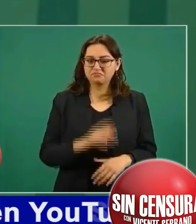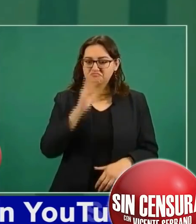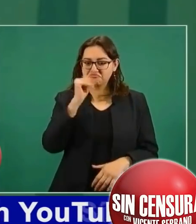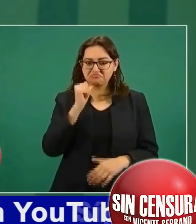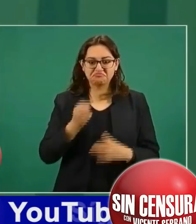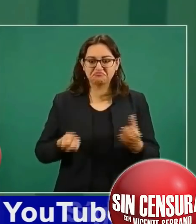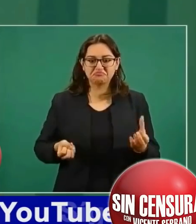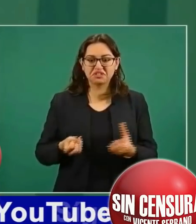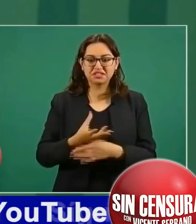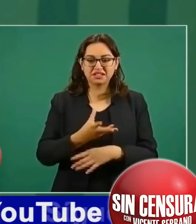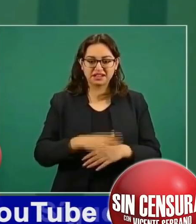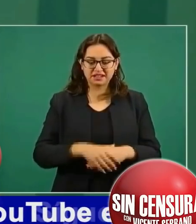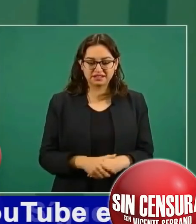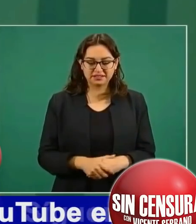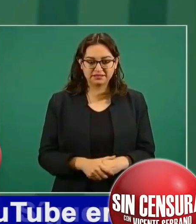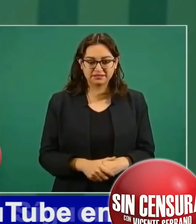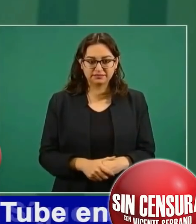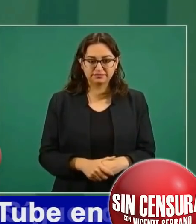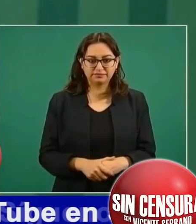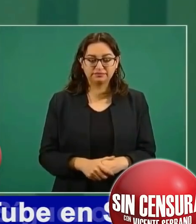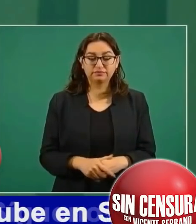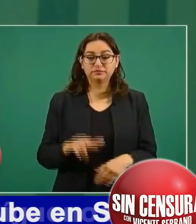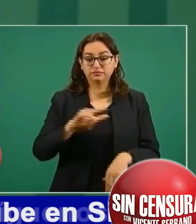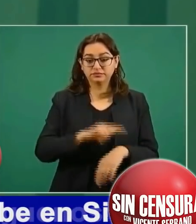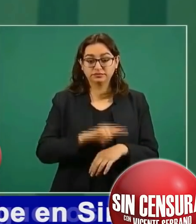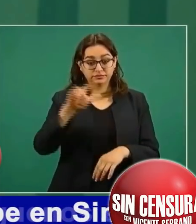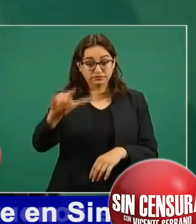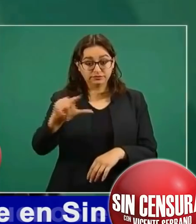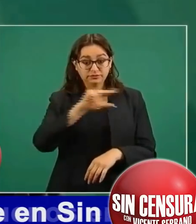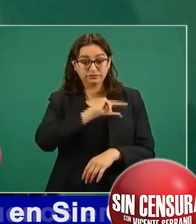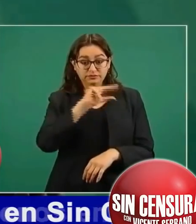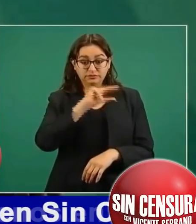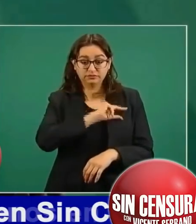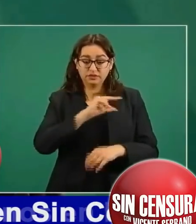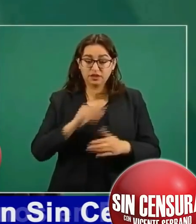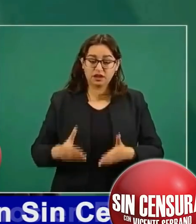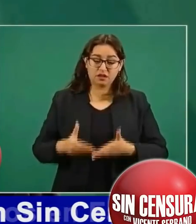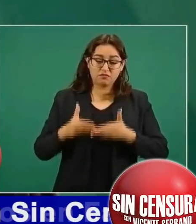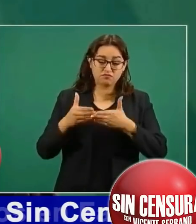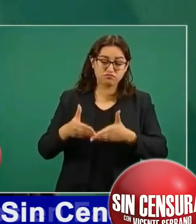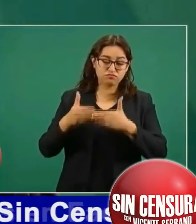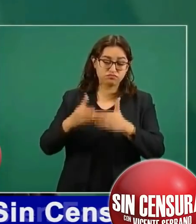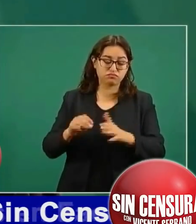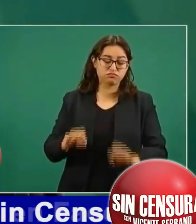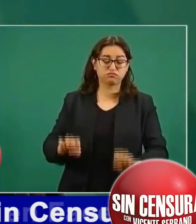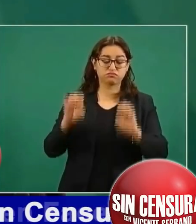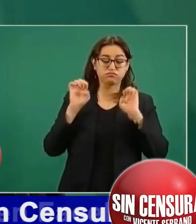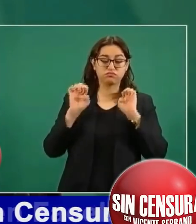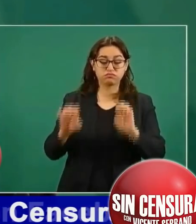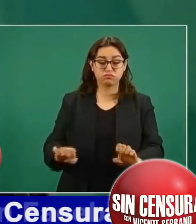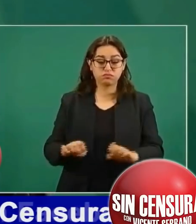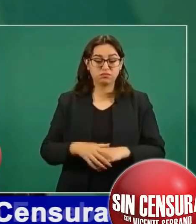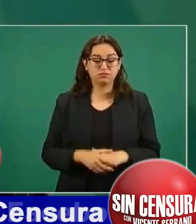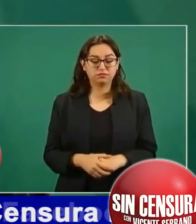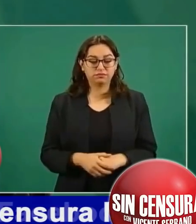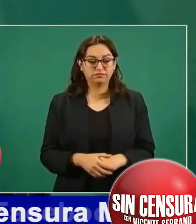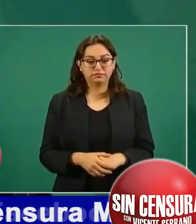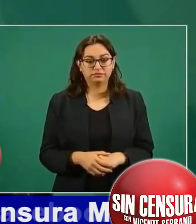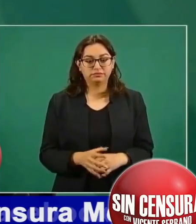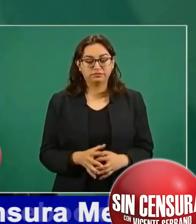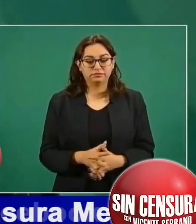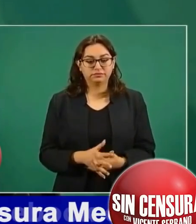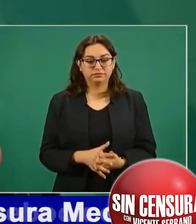los aviones privados, los yates. Imagínense, se puso de